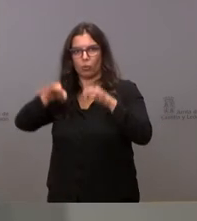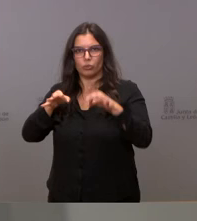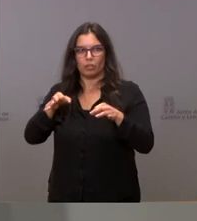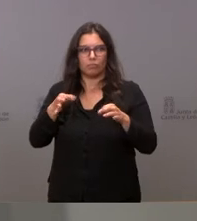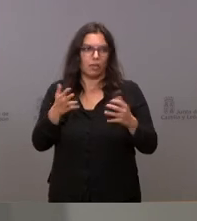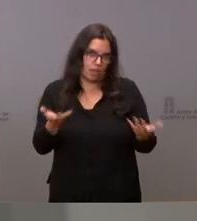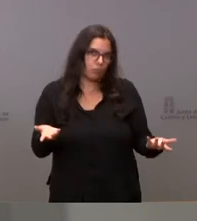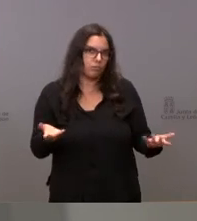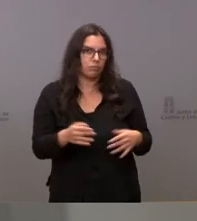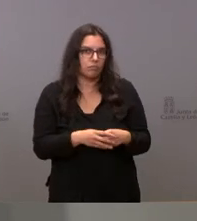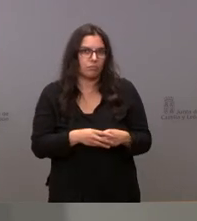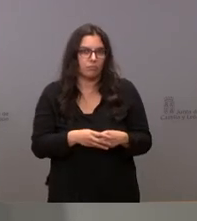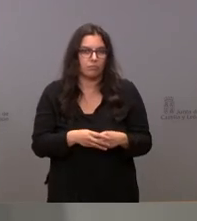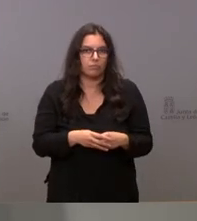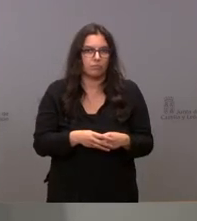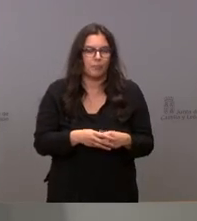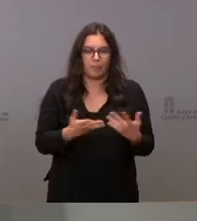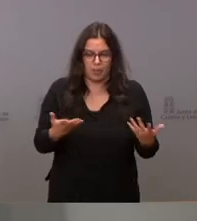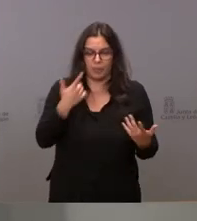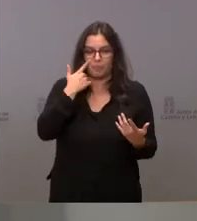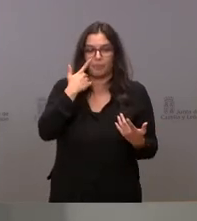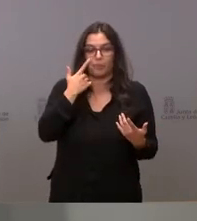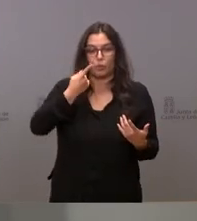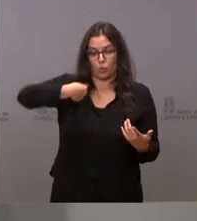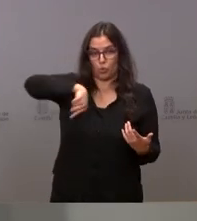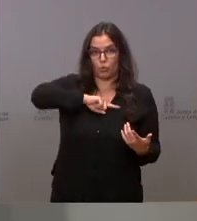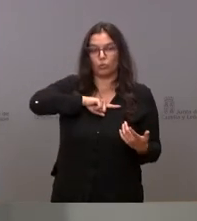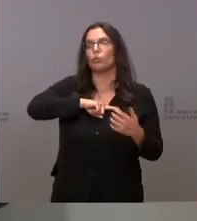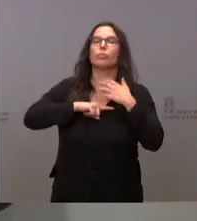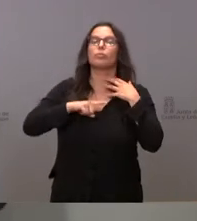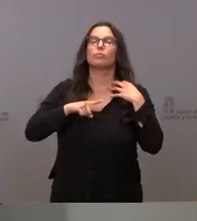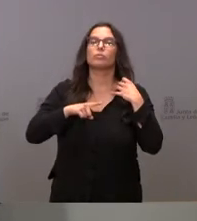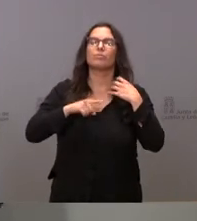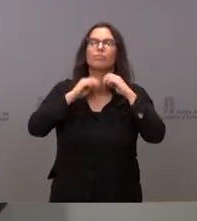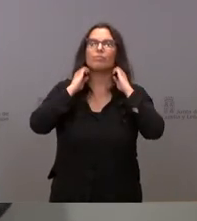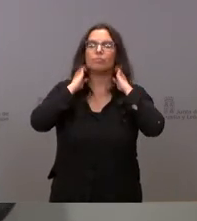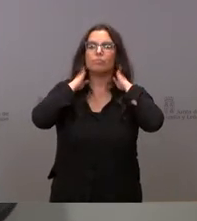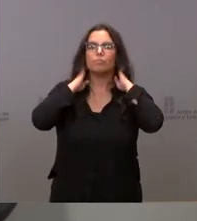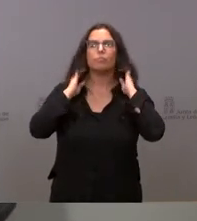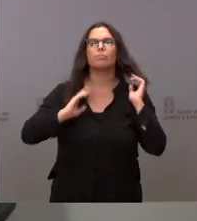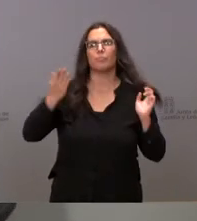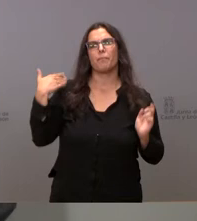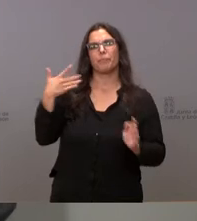Naturalmente. Quiero decir, nosotros, esto ya lo comentamos en su día